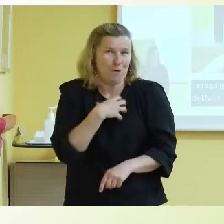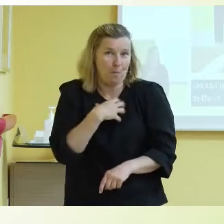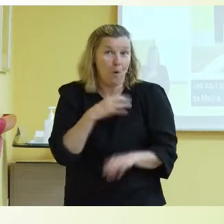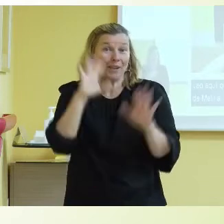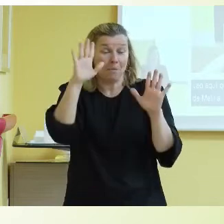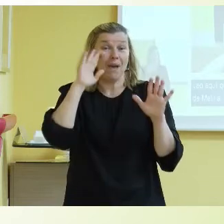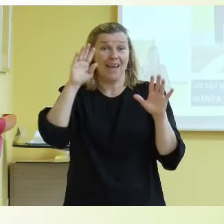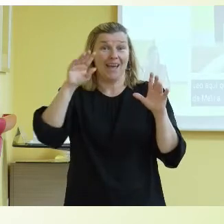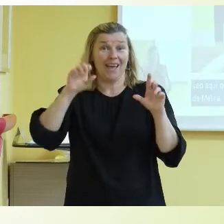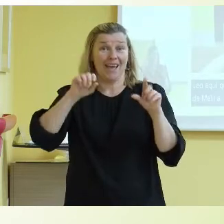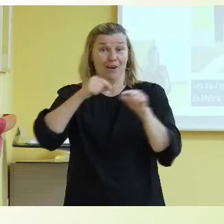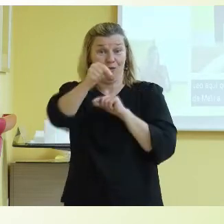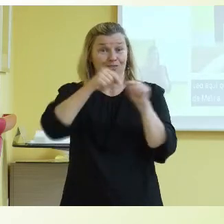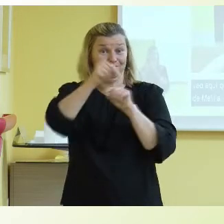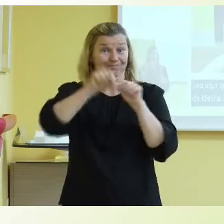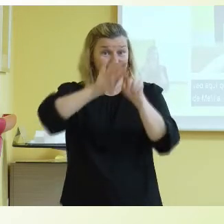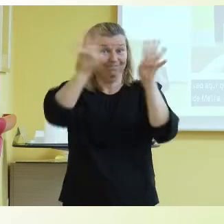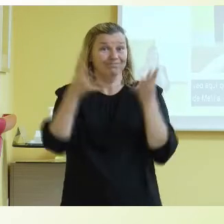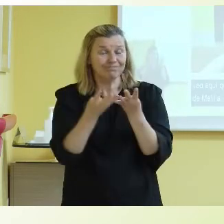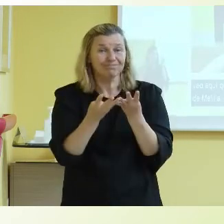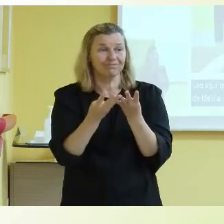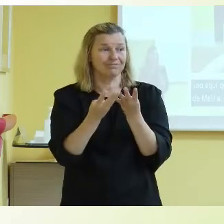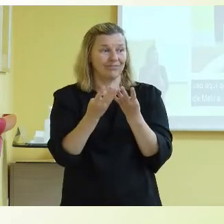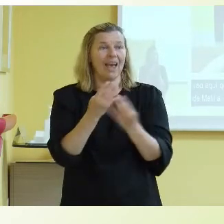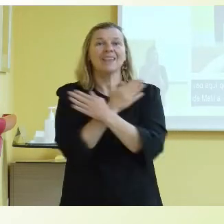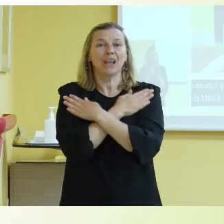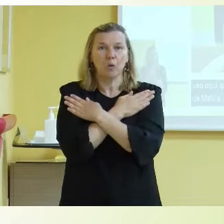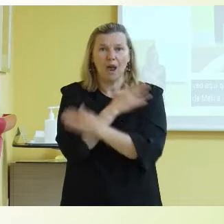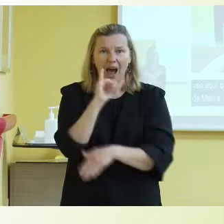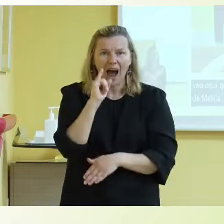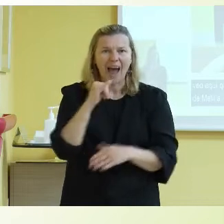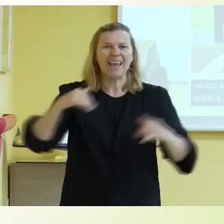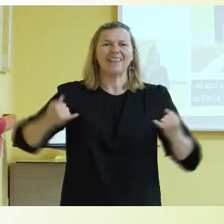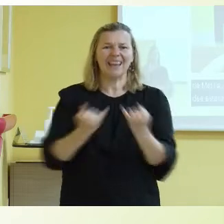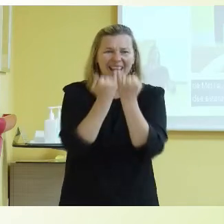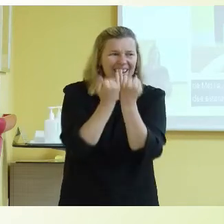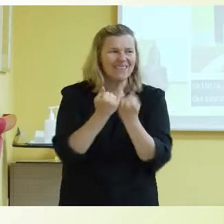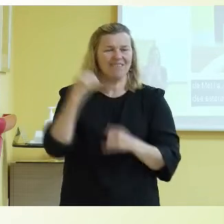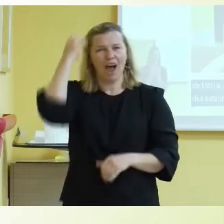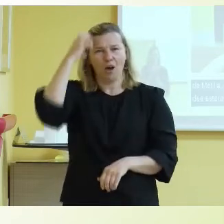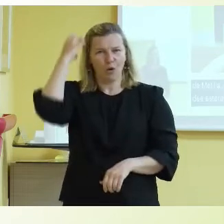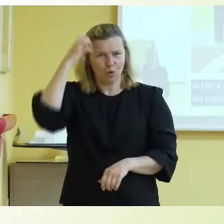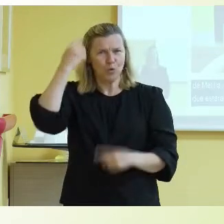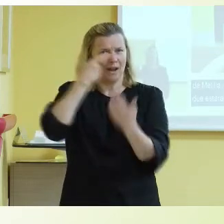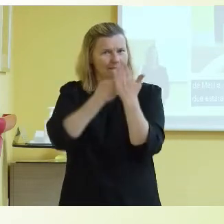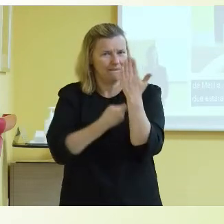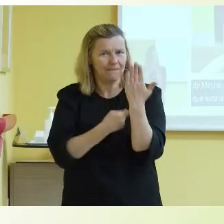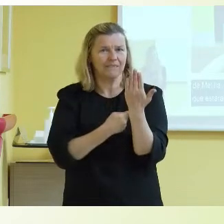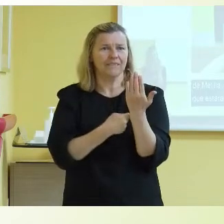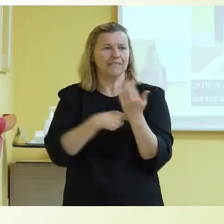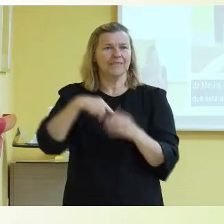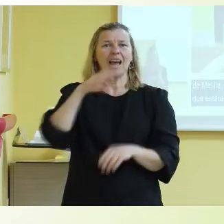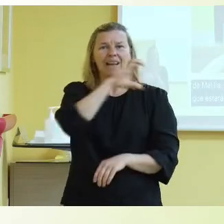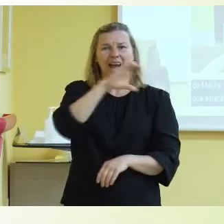de las cámaras, ¿no? Pero hay gente de Teruel, Santa Cruz de Tenerife, de A Coruña, se han apuntado, Cáceres, Burgos,